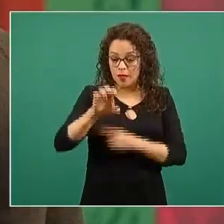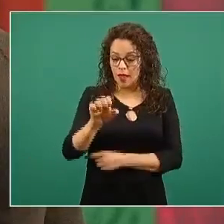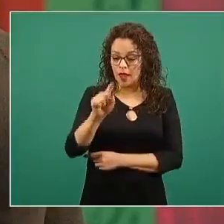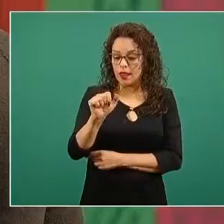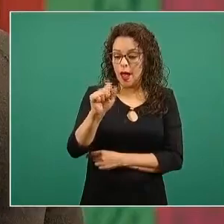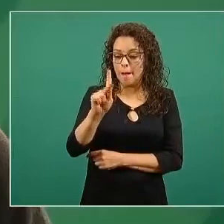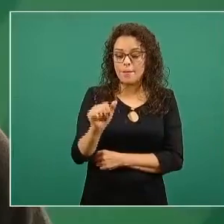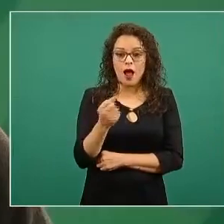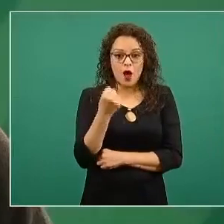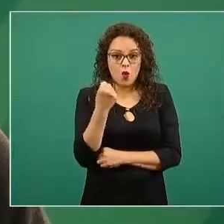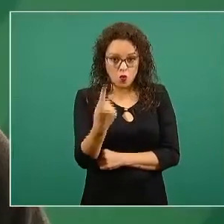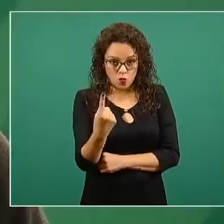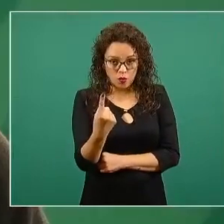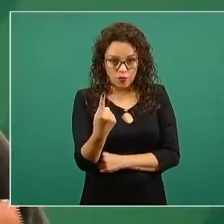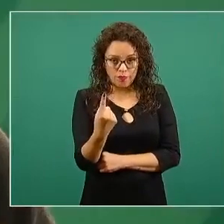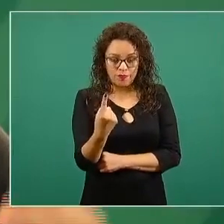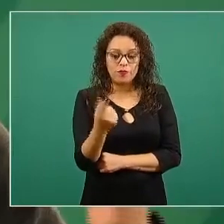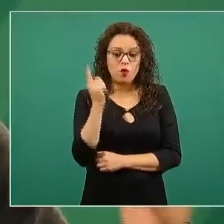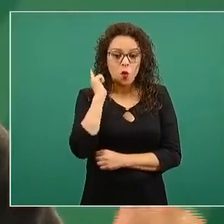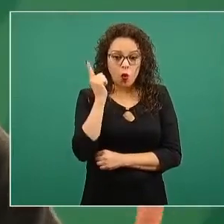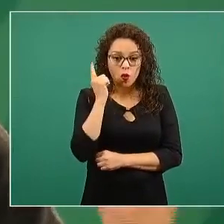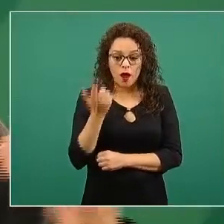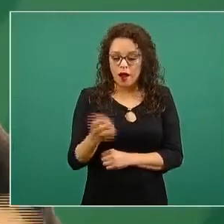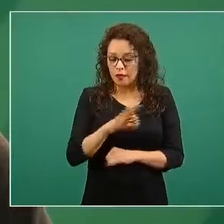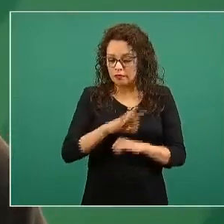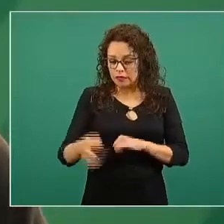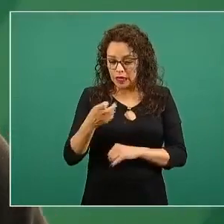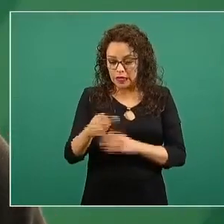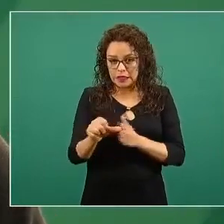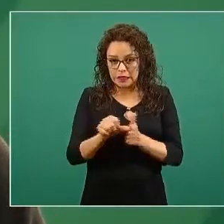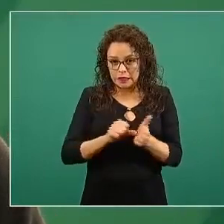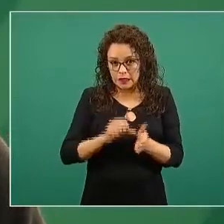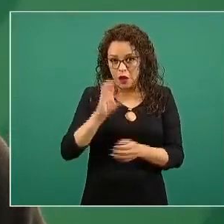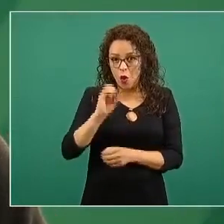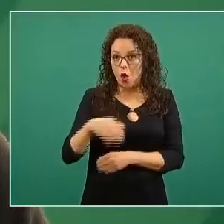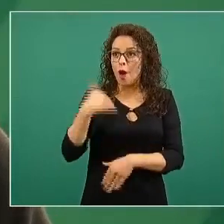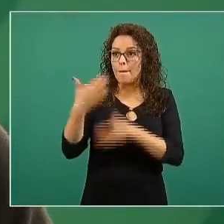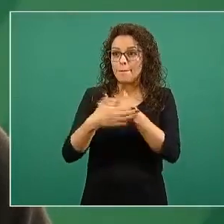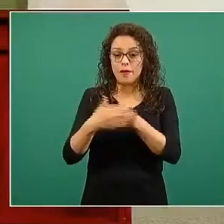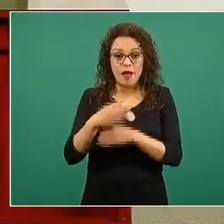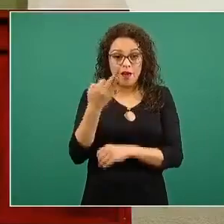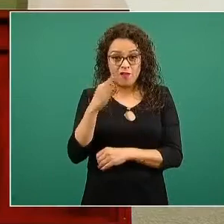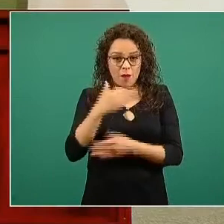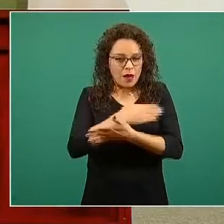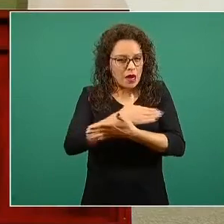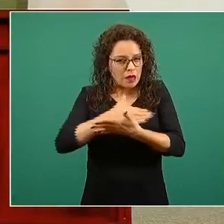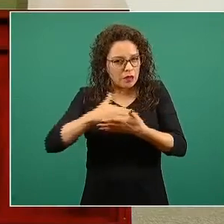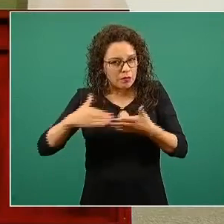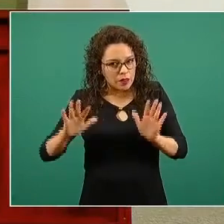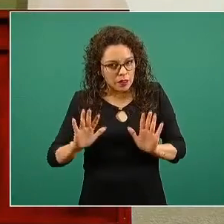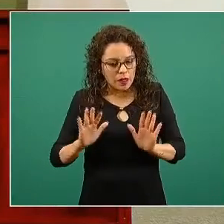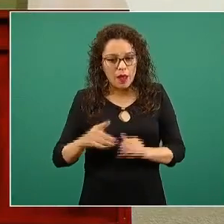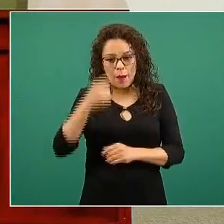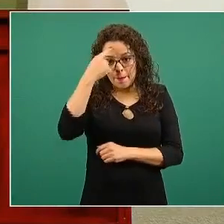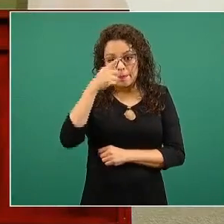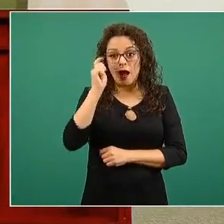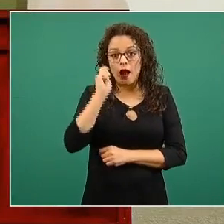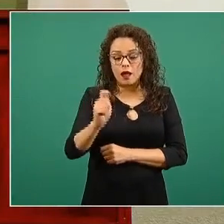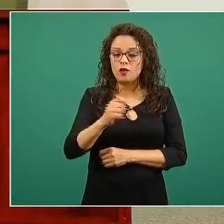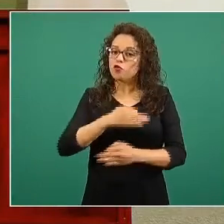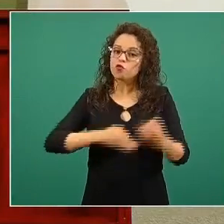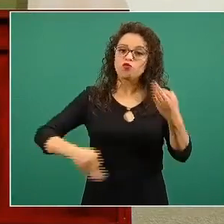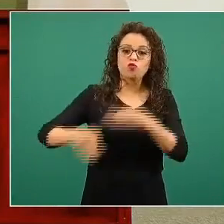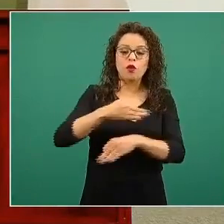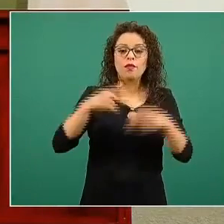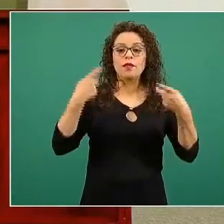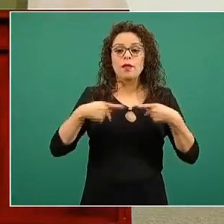lo antes posible, fines de este mes, máximo mediados del que sigue, para efectos de los profesionales de la